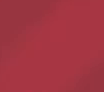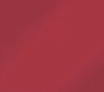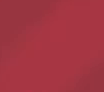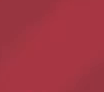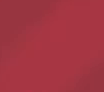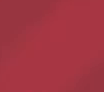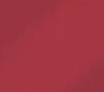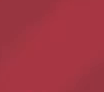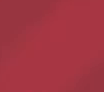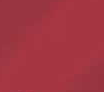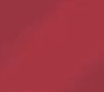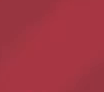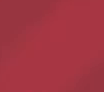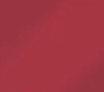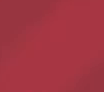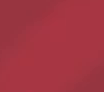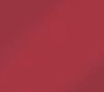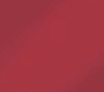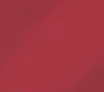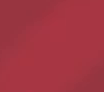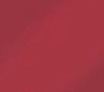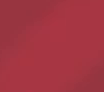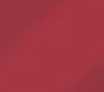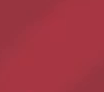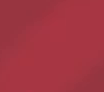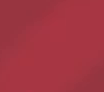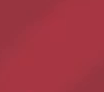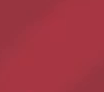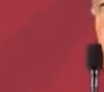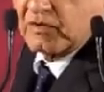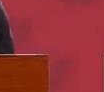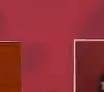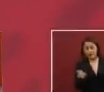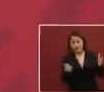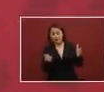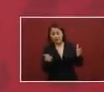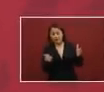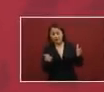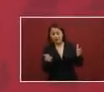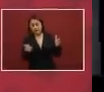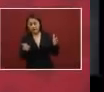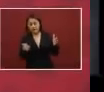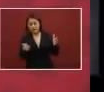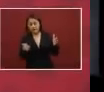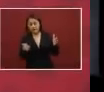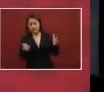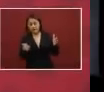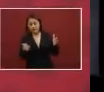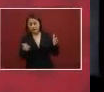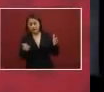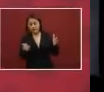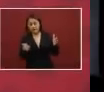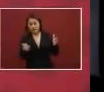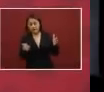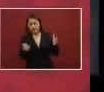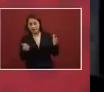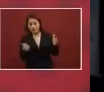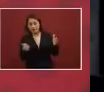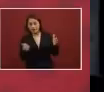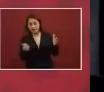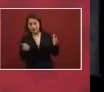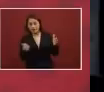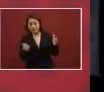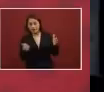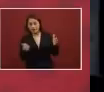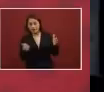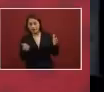solamente que no son los datos que analizan los especialistas. Ahí tiene en la mano el documento que envió